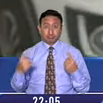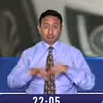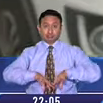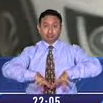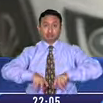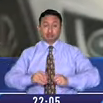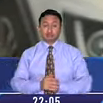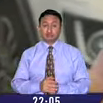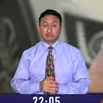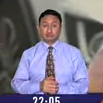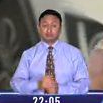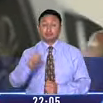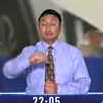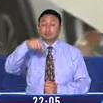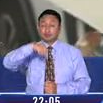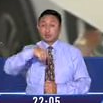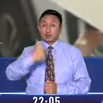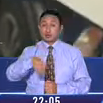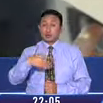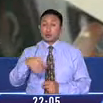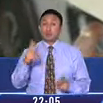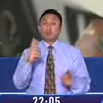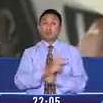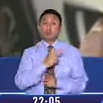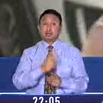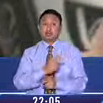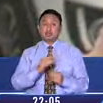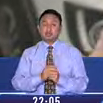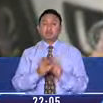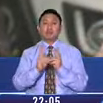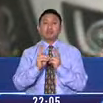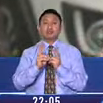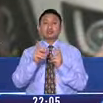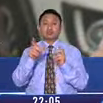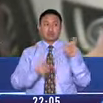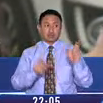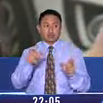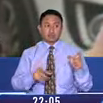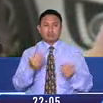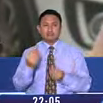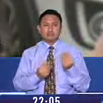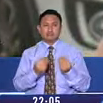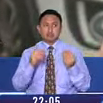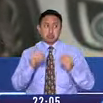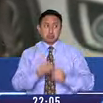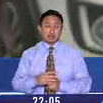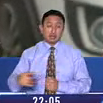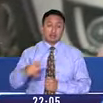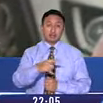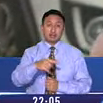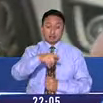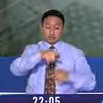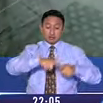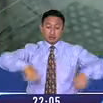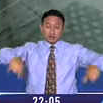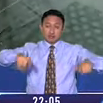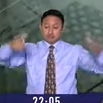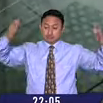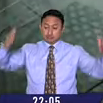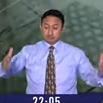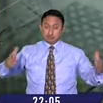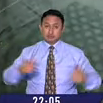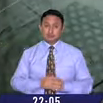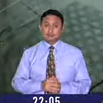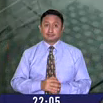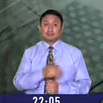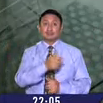Lampa. Entonces sí, se ha vuelto muy peligroso. Incluso entre varios vecinos están viendo si la alternativa de poder cerrar este lugar. Cerca se